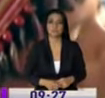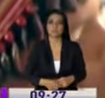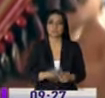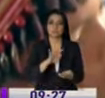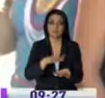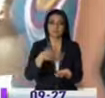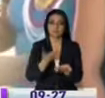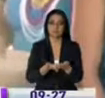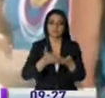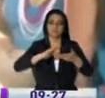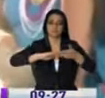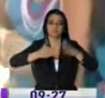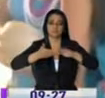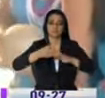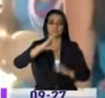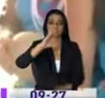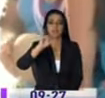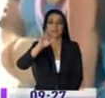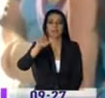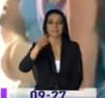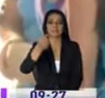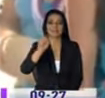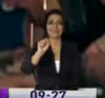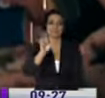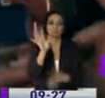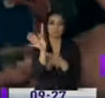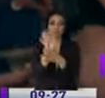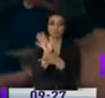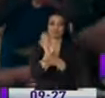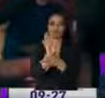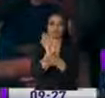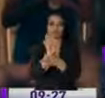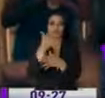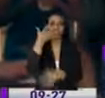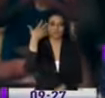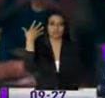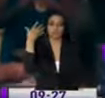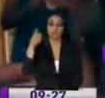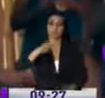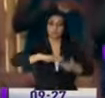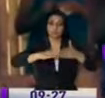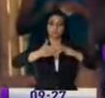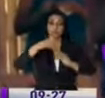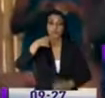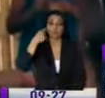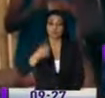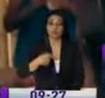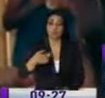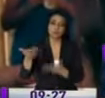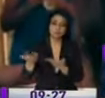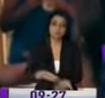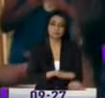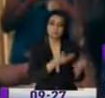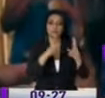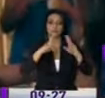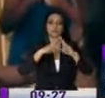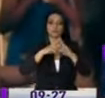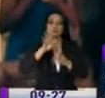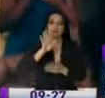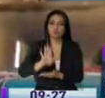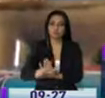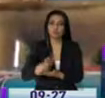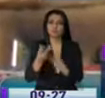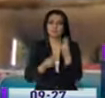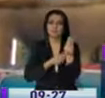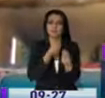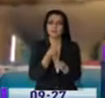Llegamos a la comunidad Cayamás en Morona, Santiago, en Gualaquiza. Aquí esta comunidad Shuar nos abrió la puerta para darnos a conocer qué es